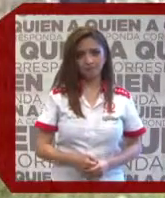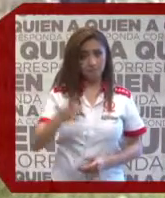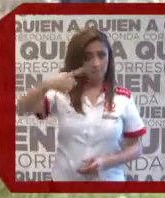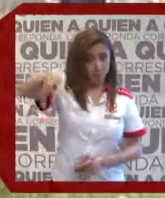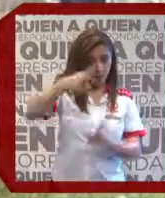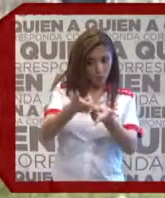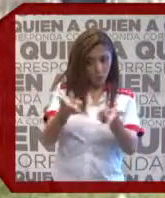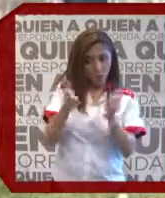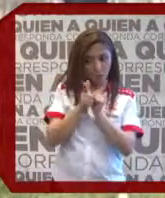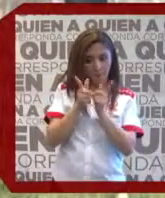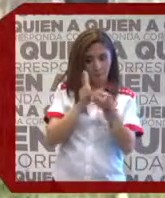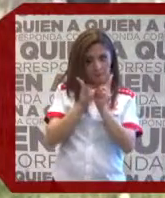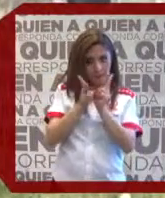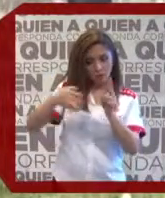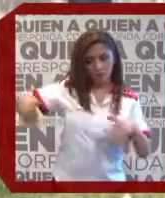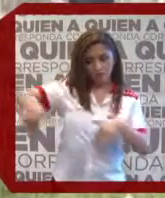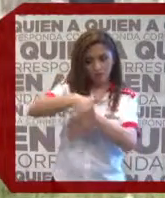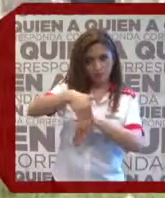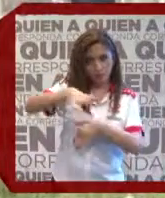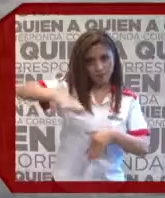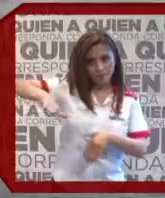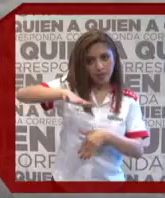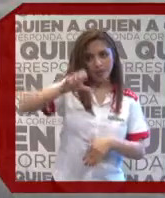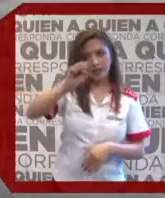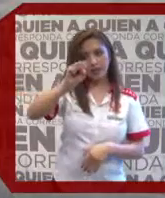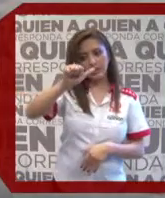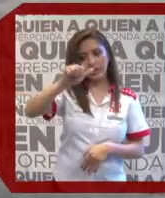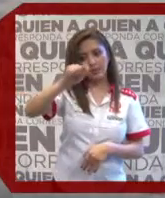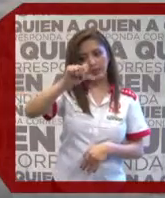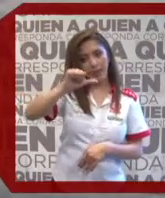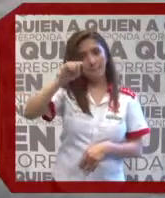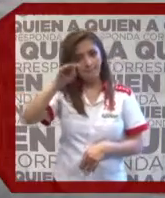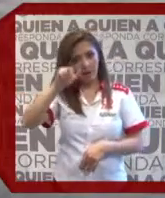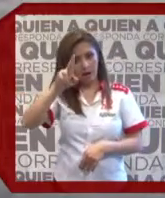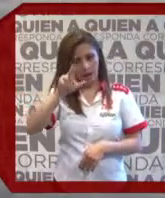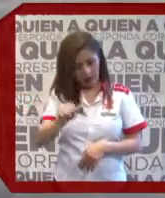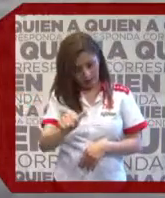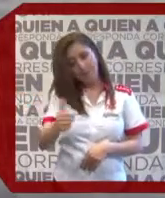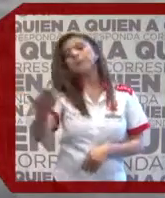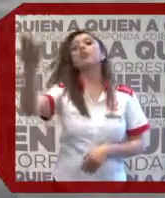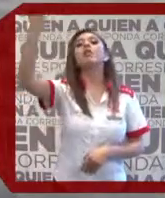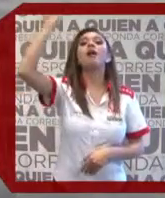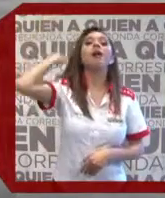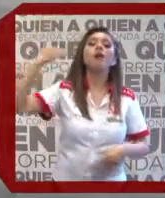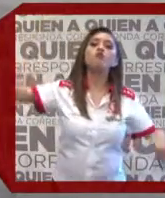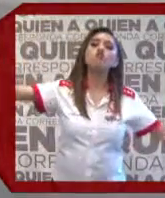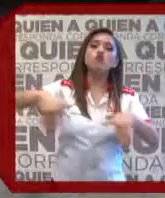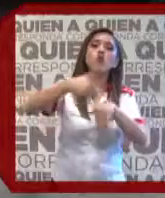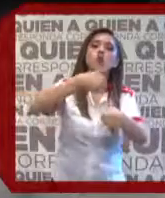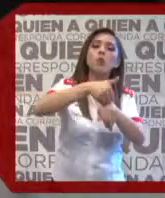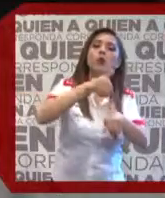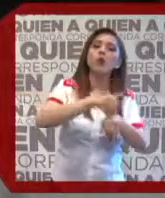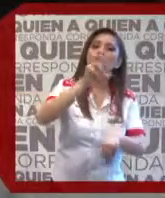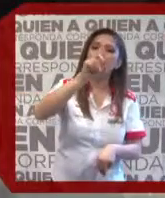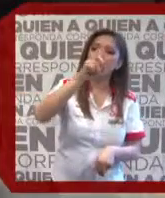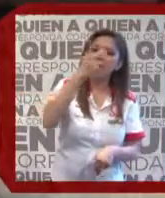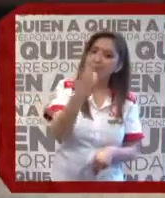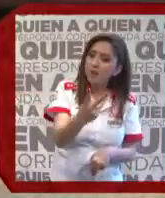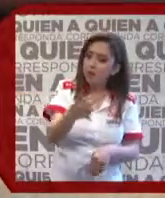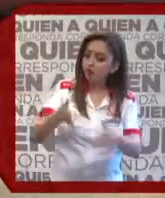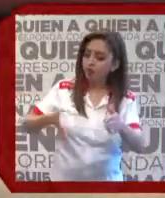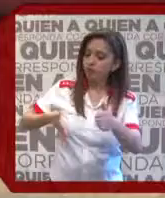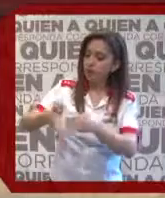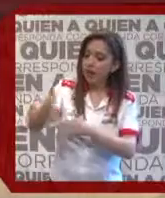Los vecinos de la colonia Santa María están preocupados. Y es que desde hace años el crucero de la calle 32 Poniente con la avenida Héroe